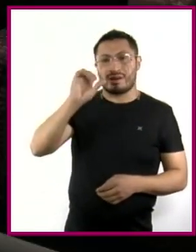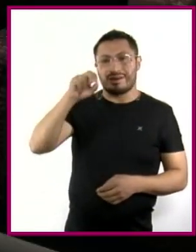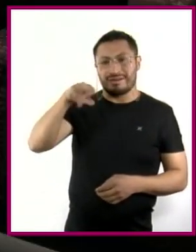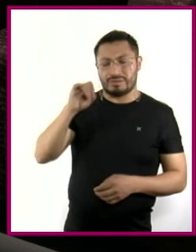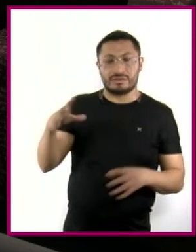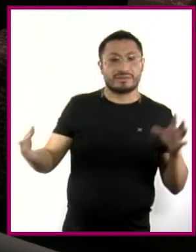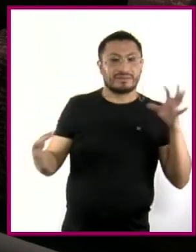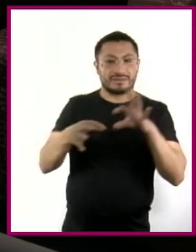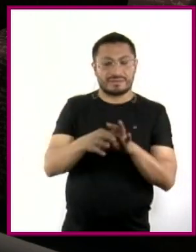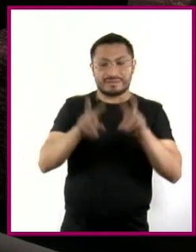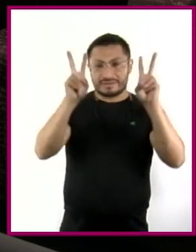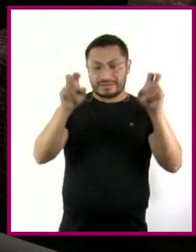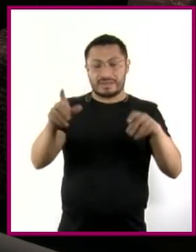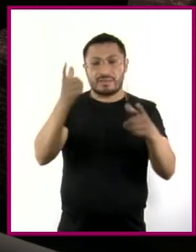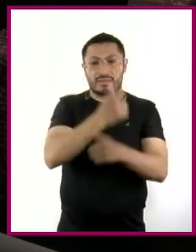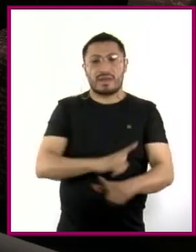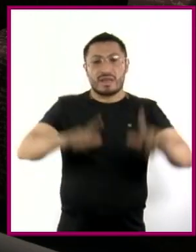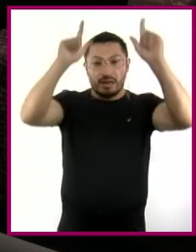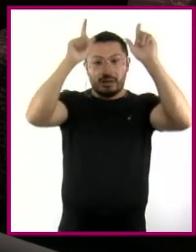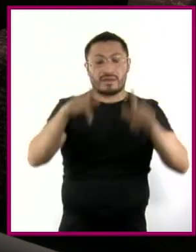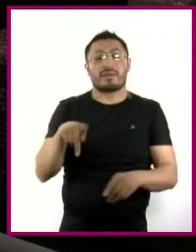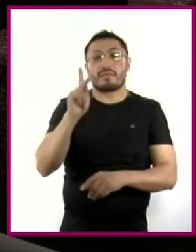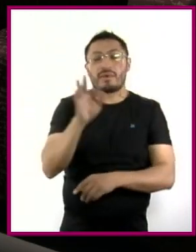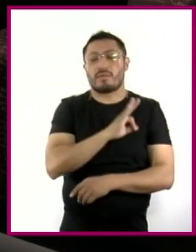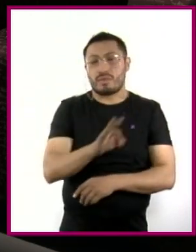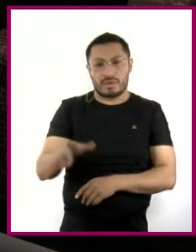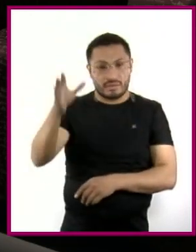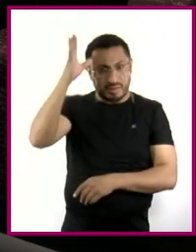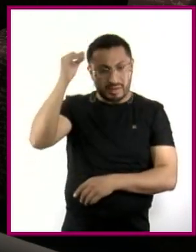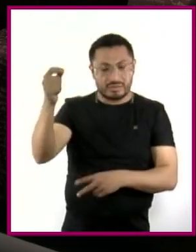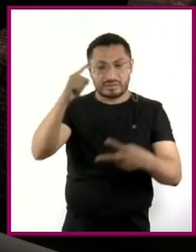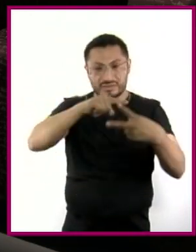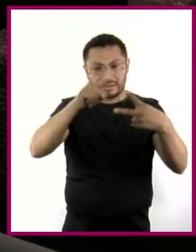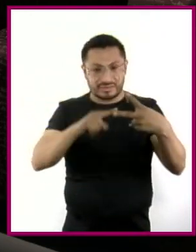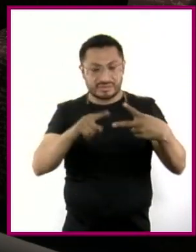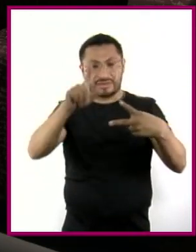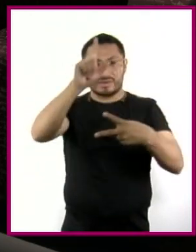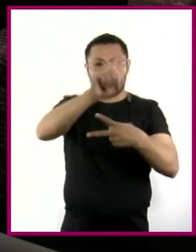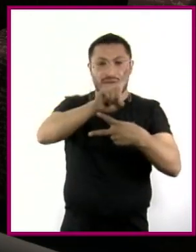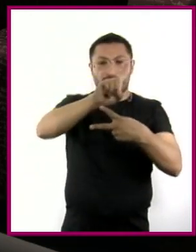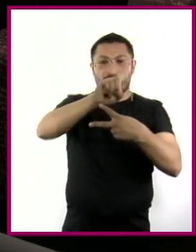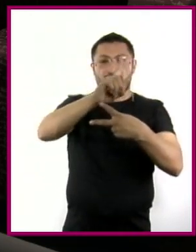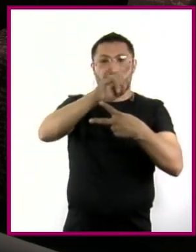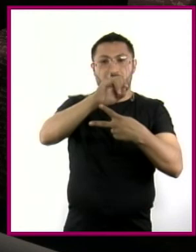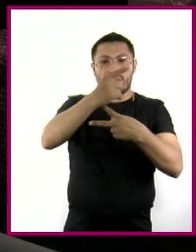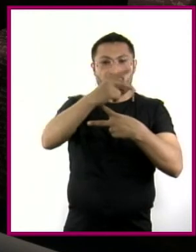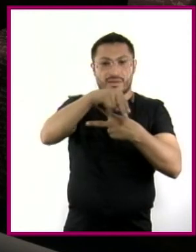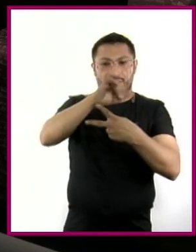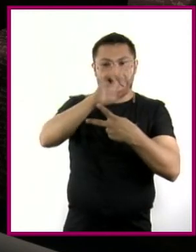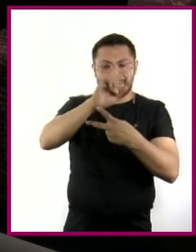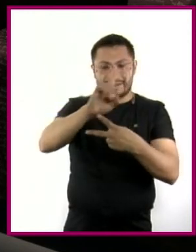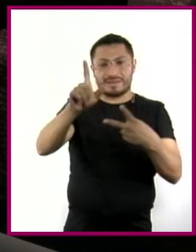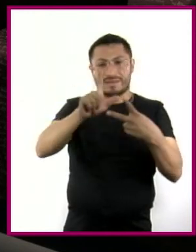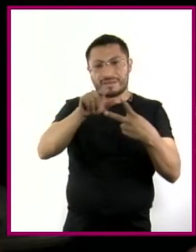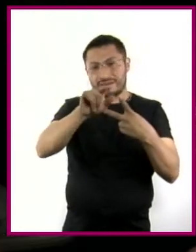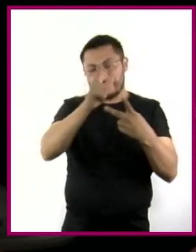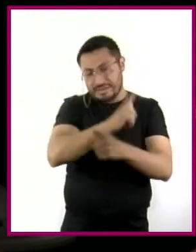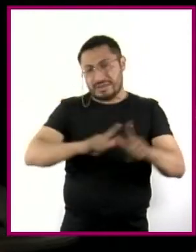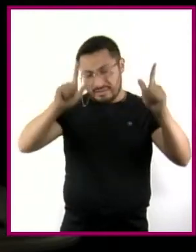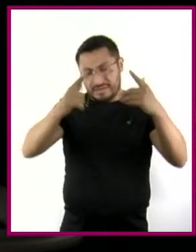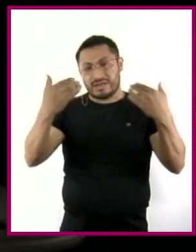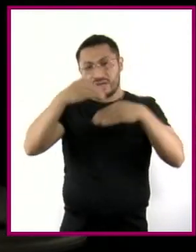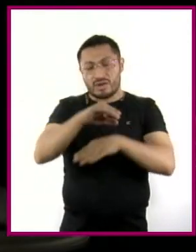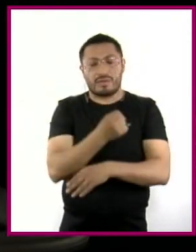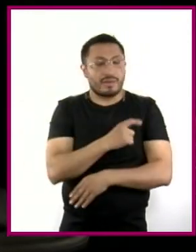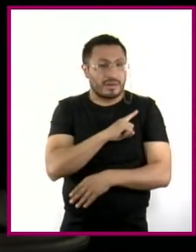pero también podríamos pensar ambos conceptos, dignidad y libertad con respecto a la salud.